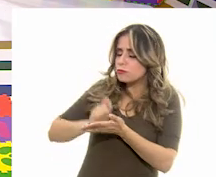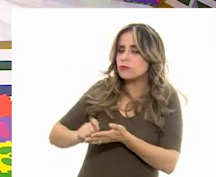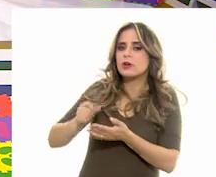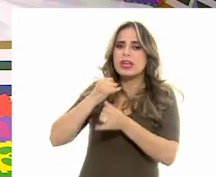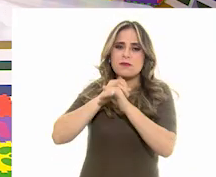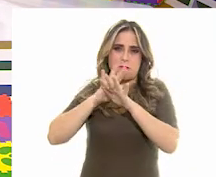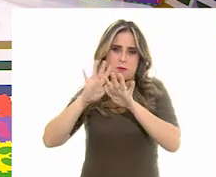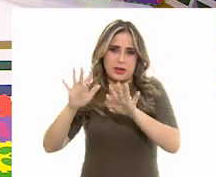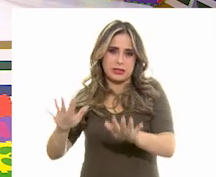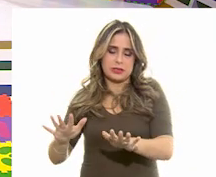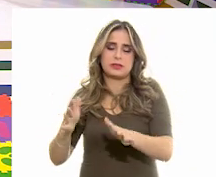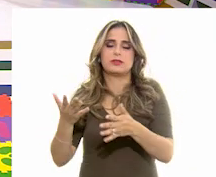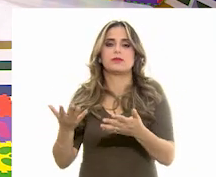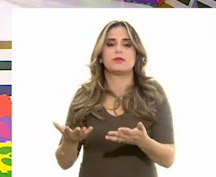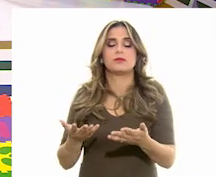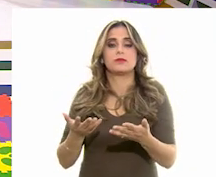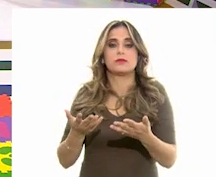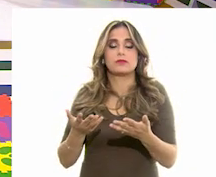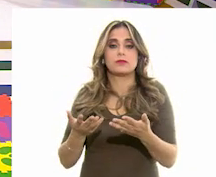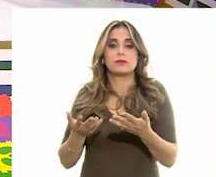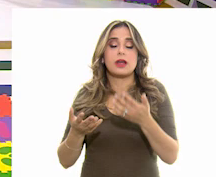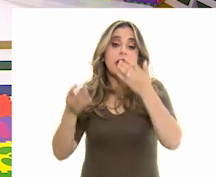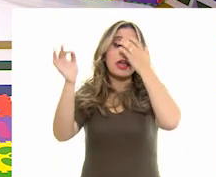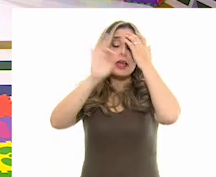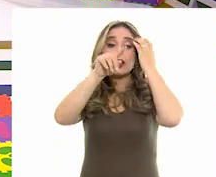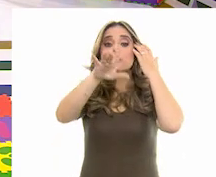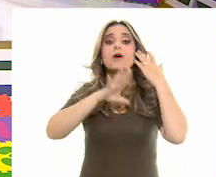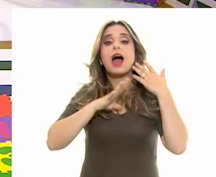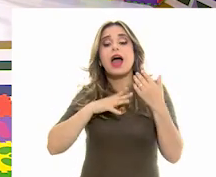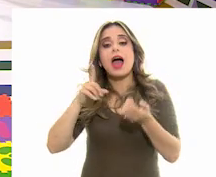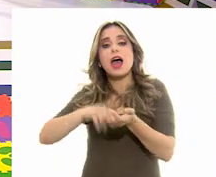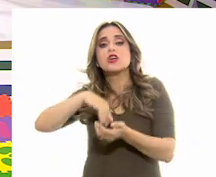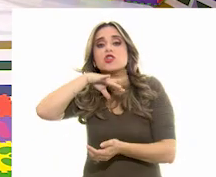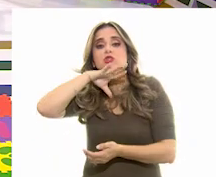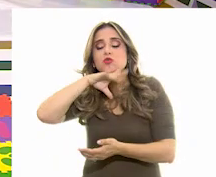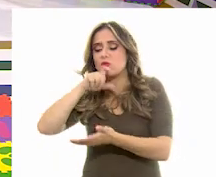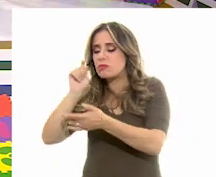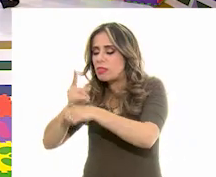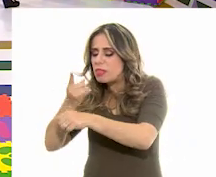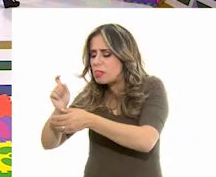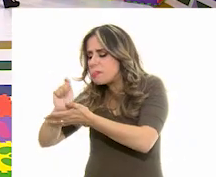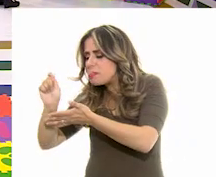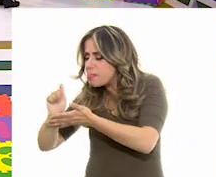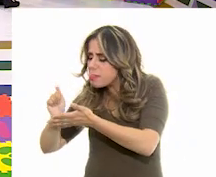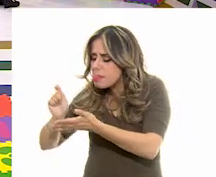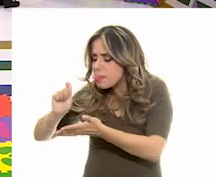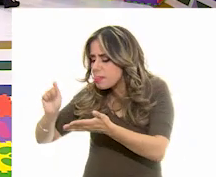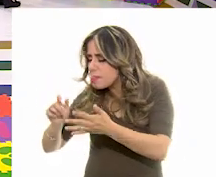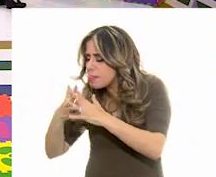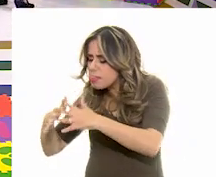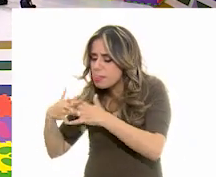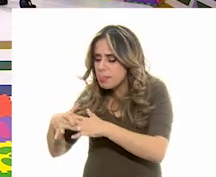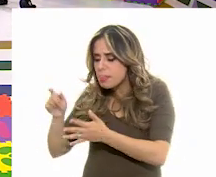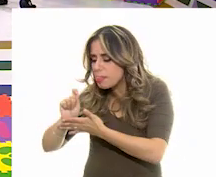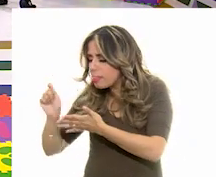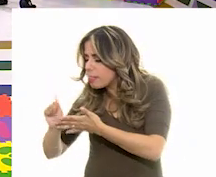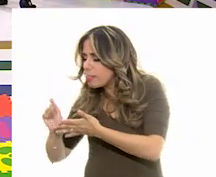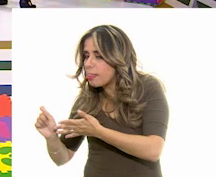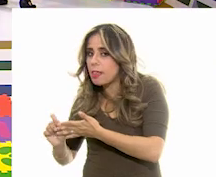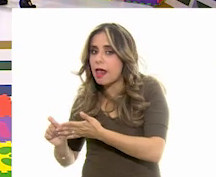mejor tienen su borrador. Uh-huh. Y entonces vamos a ayudarles